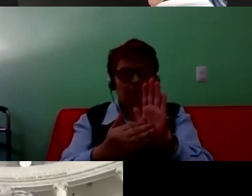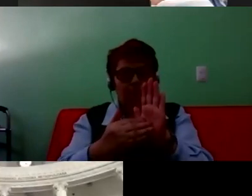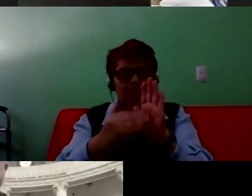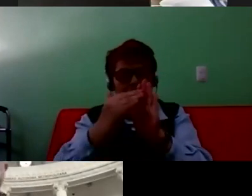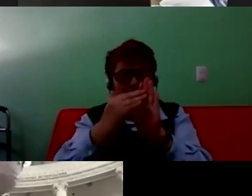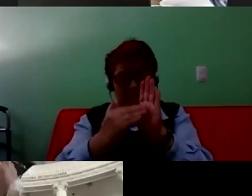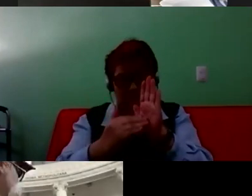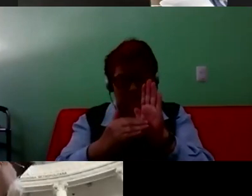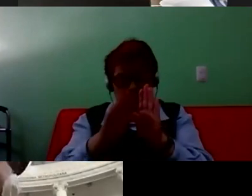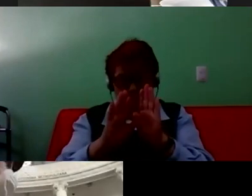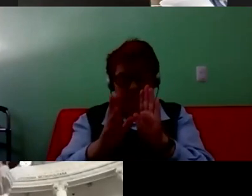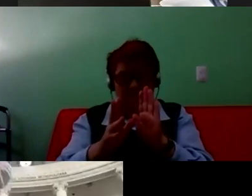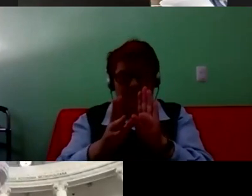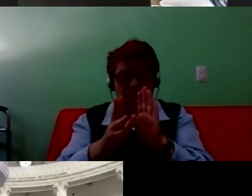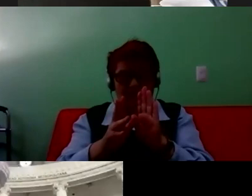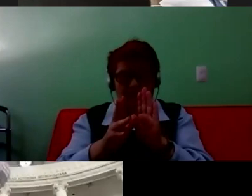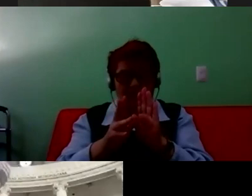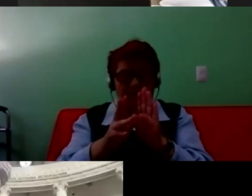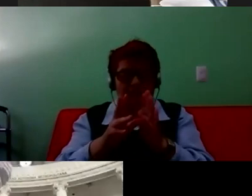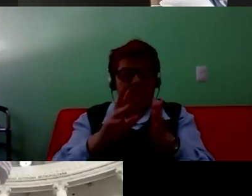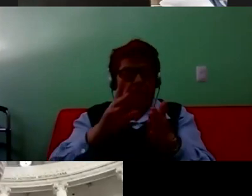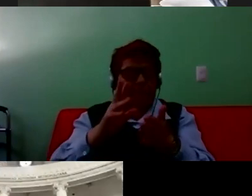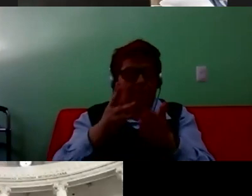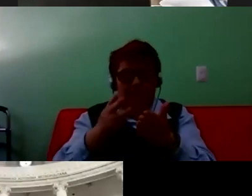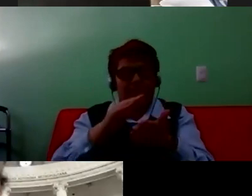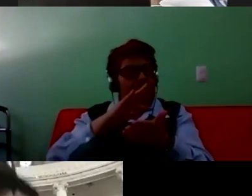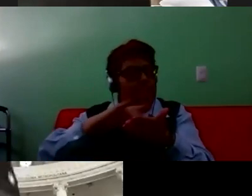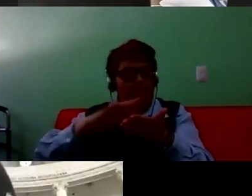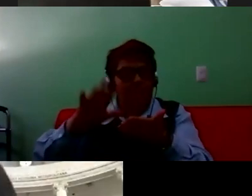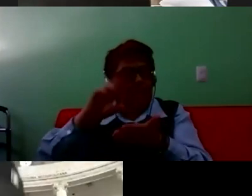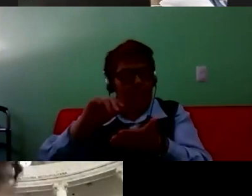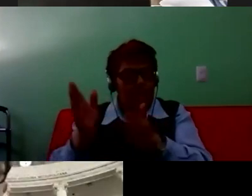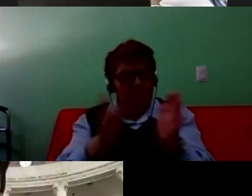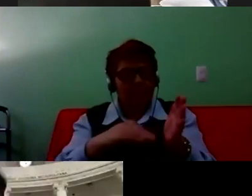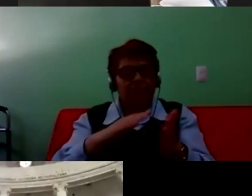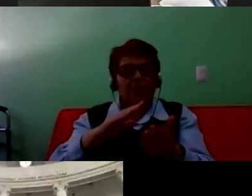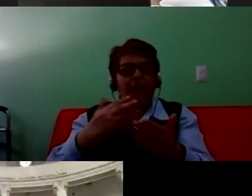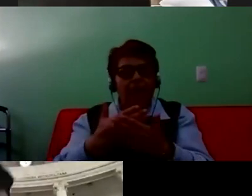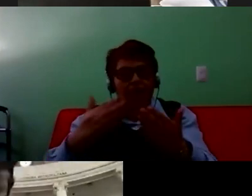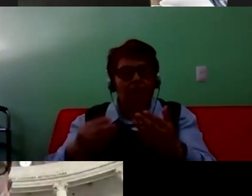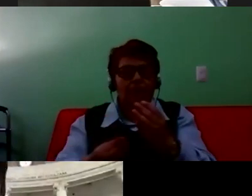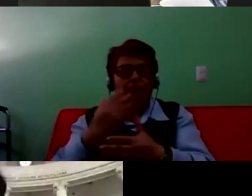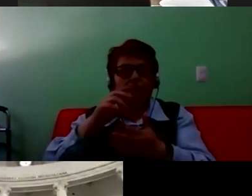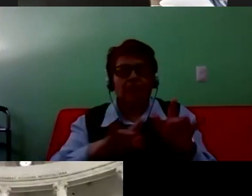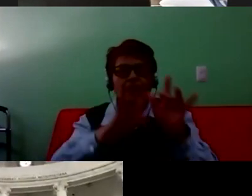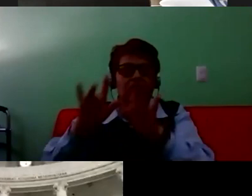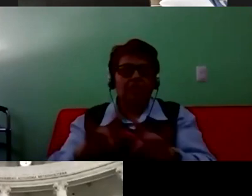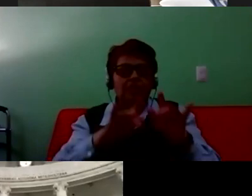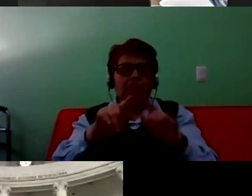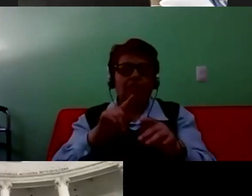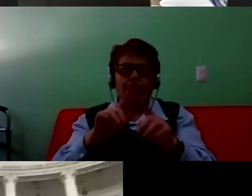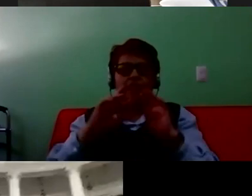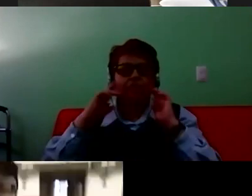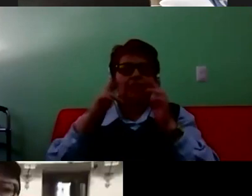también se solicita obviar la lectura y en ese mismo acto se somete a consideración la versión estenográfica de cada